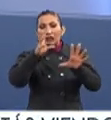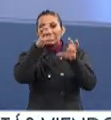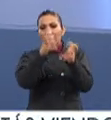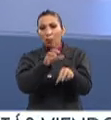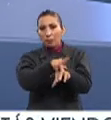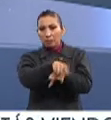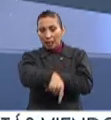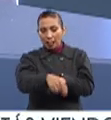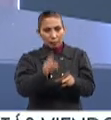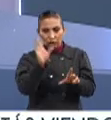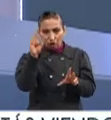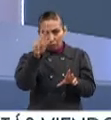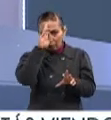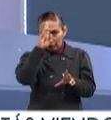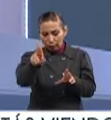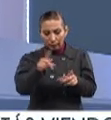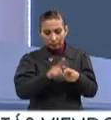piel.